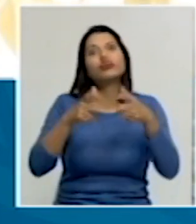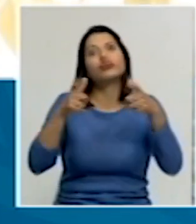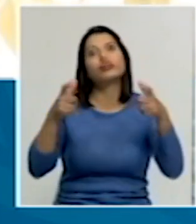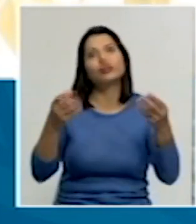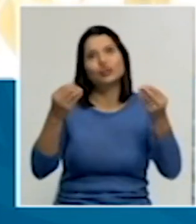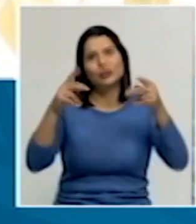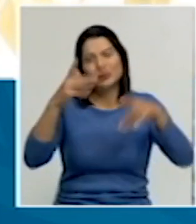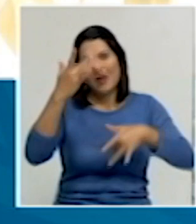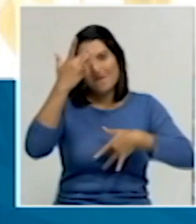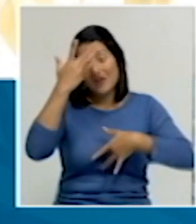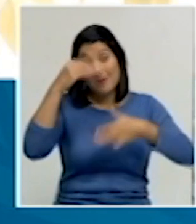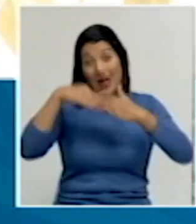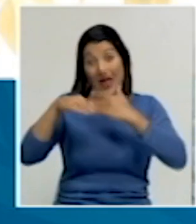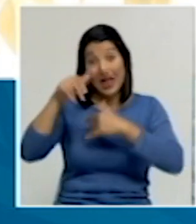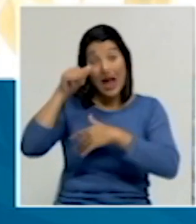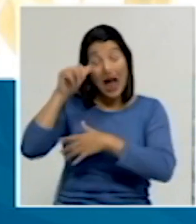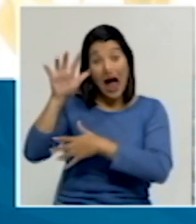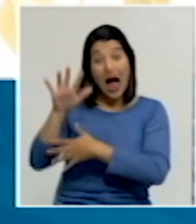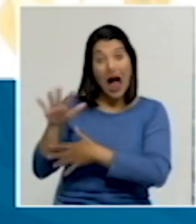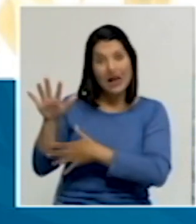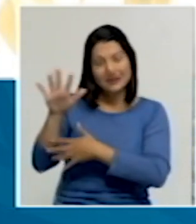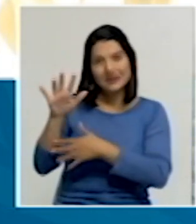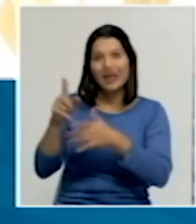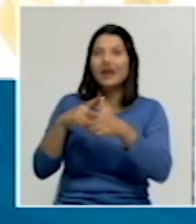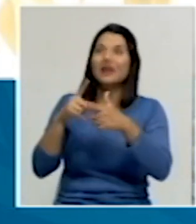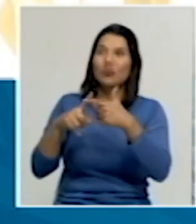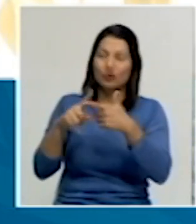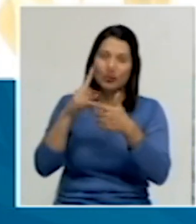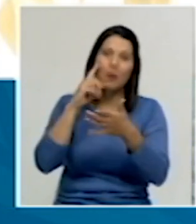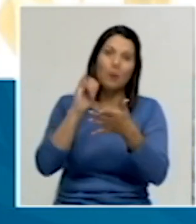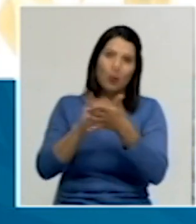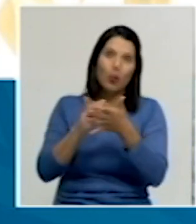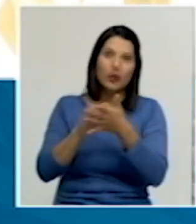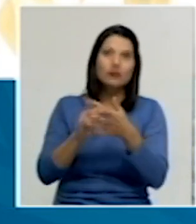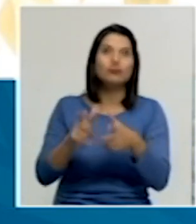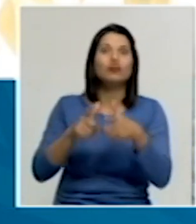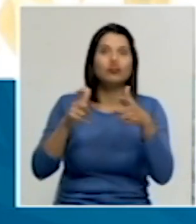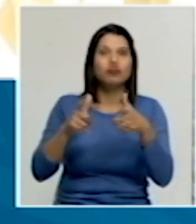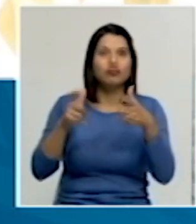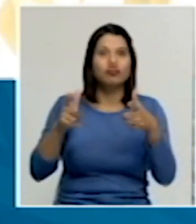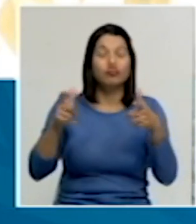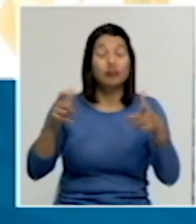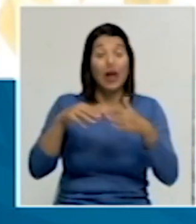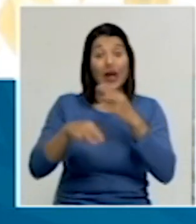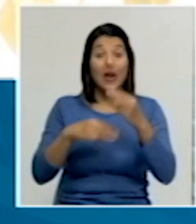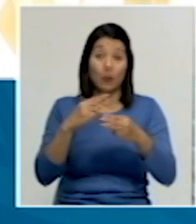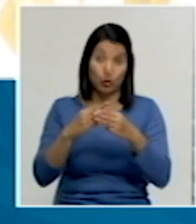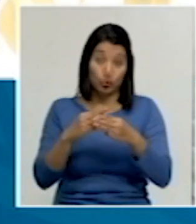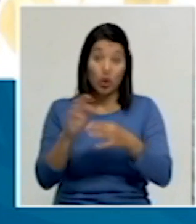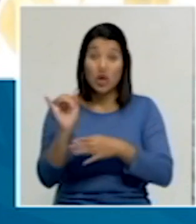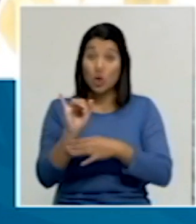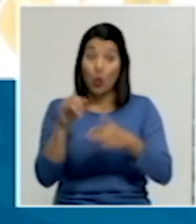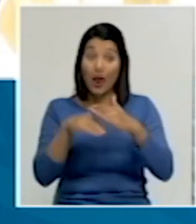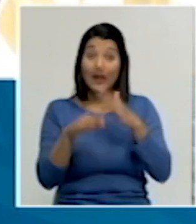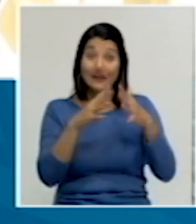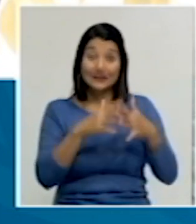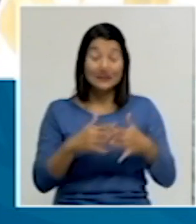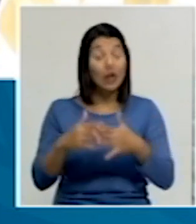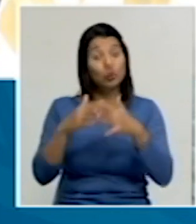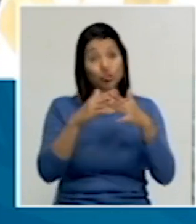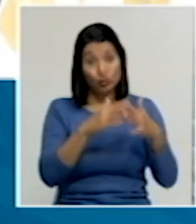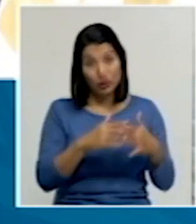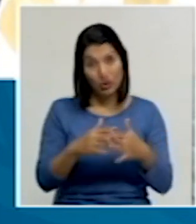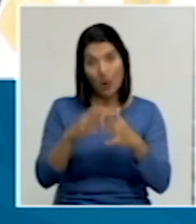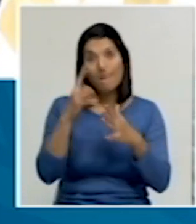en Asia, y eso es lo que suma la cantidad de casos totales a nivel mundial. En Estados Unidos estamos viendo también,